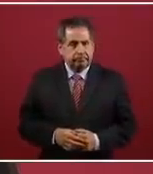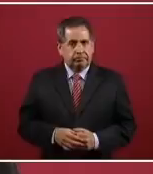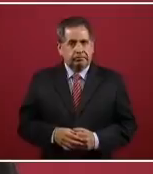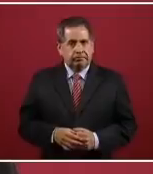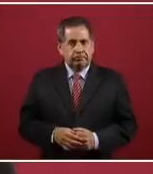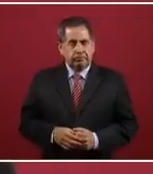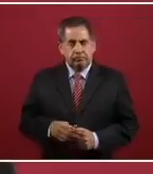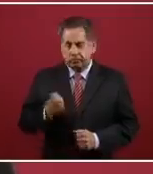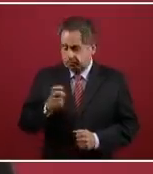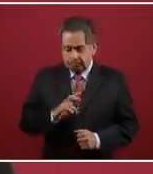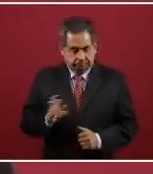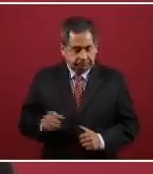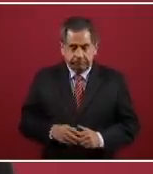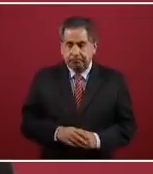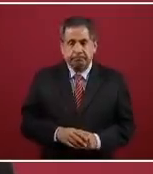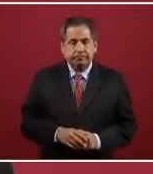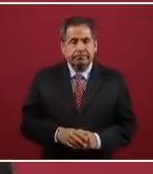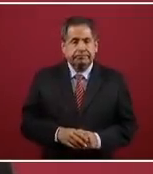Pero eso